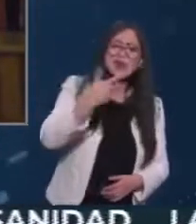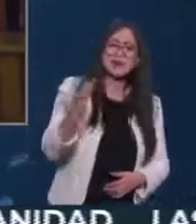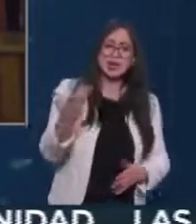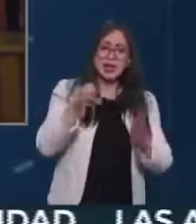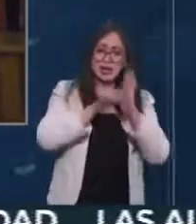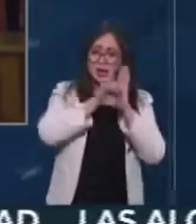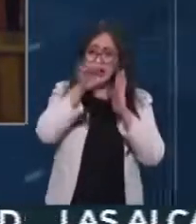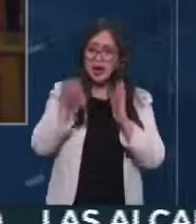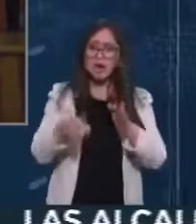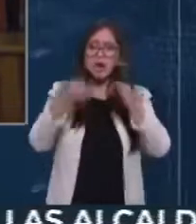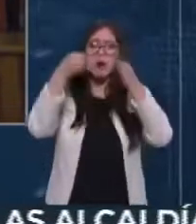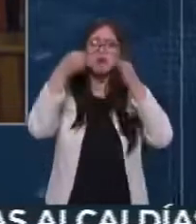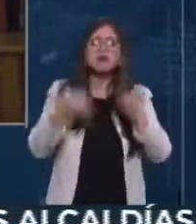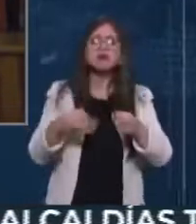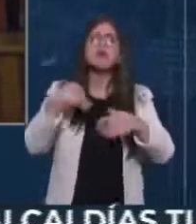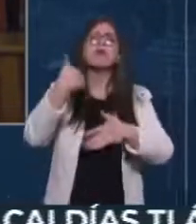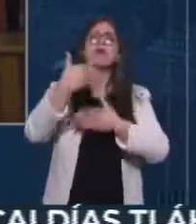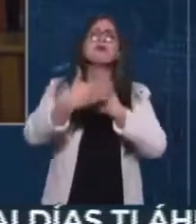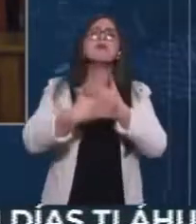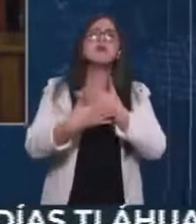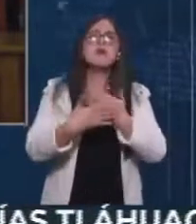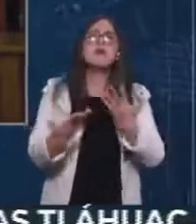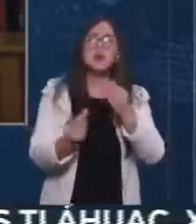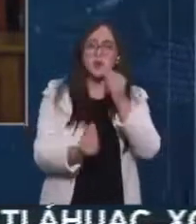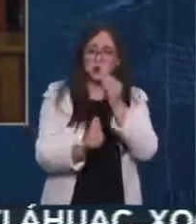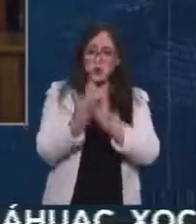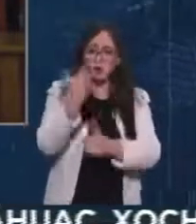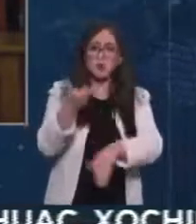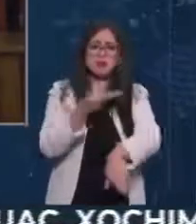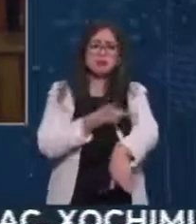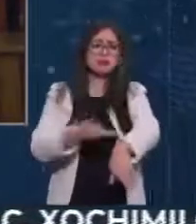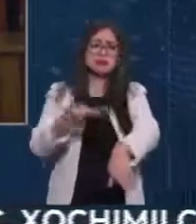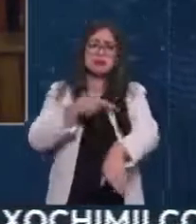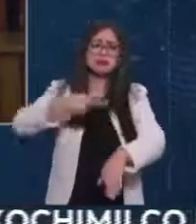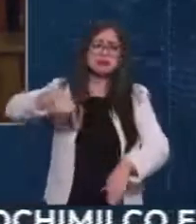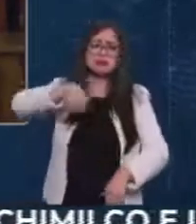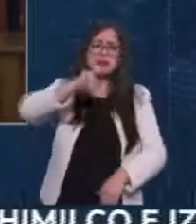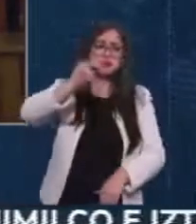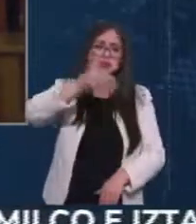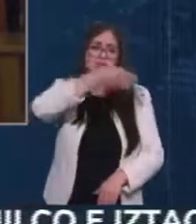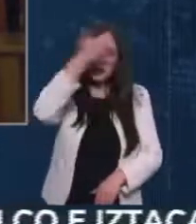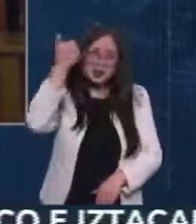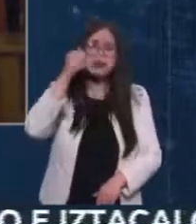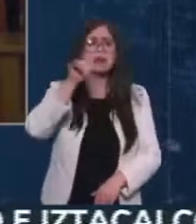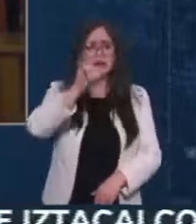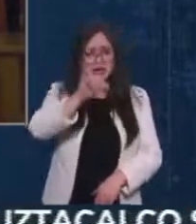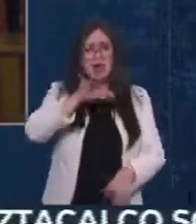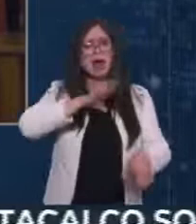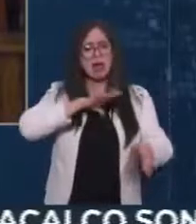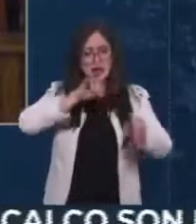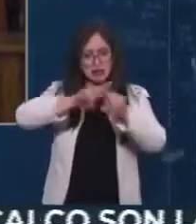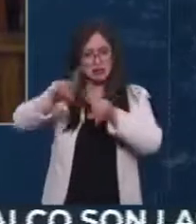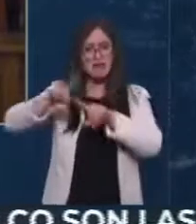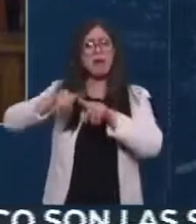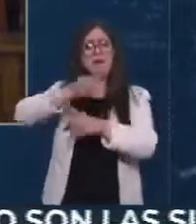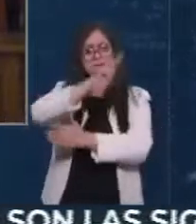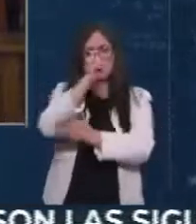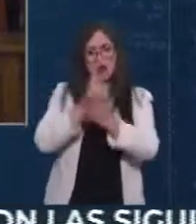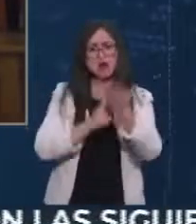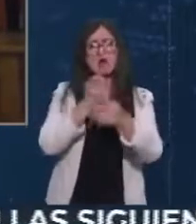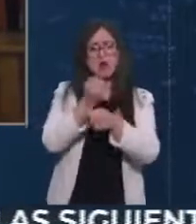exactamente qué es lo que se espera de una nueva gestión. Por supuesto, se están implementando programas sociales de